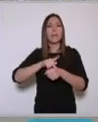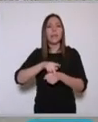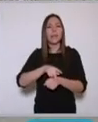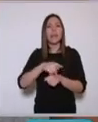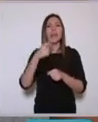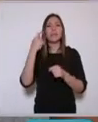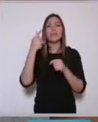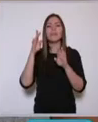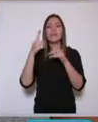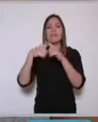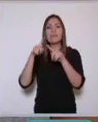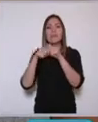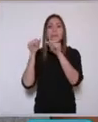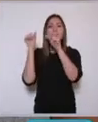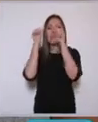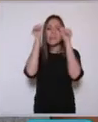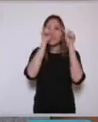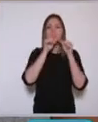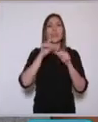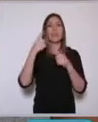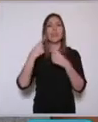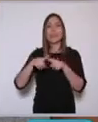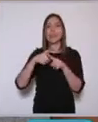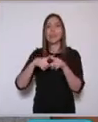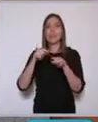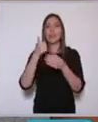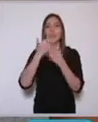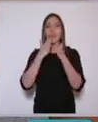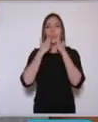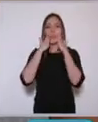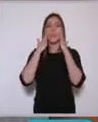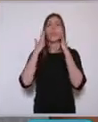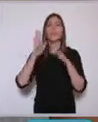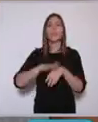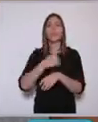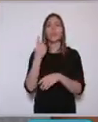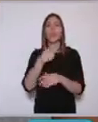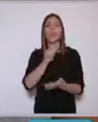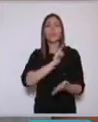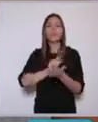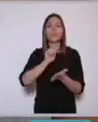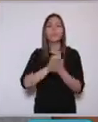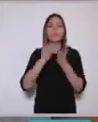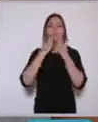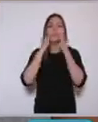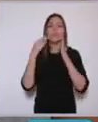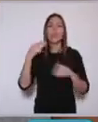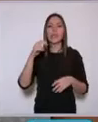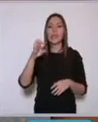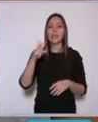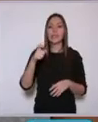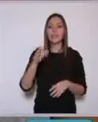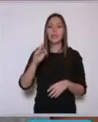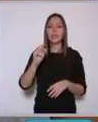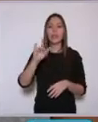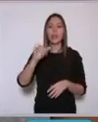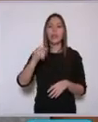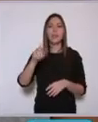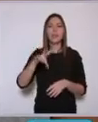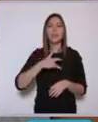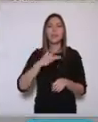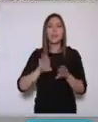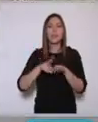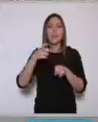exfoliante. Y no tengamos miedo porque a veces escuchamos la palabra exfoliación. Claro. Oye, ¿me puedo solear? No.